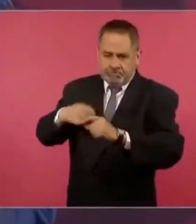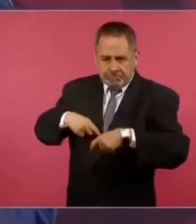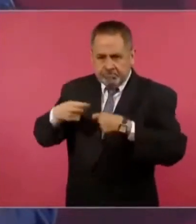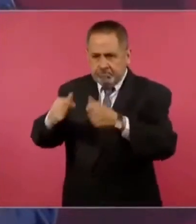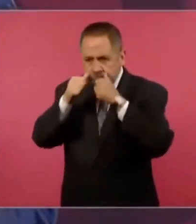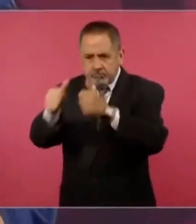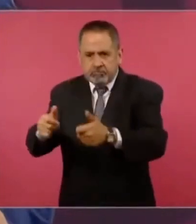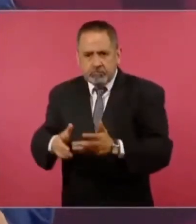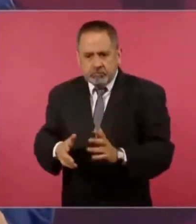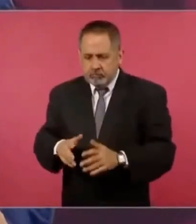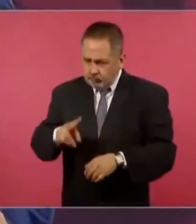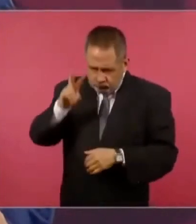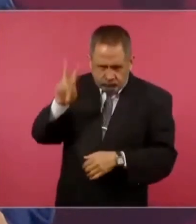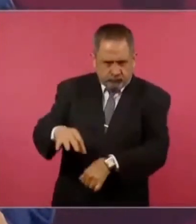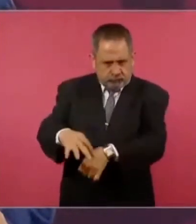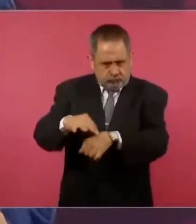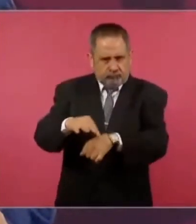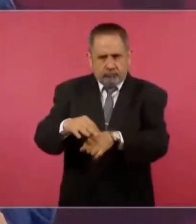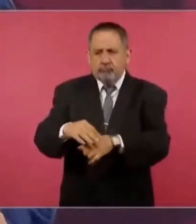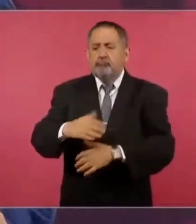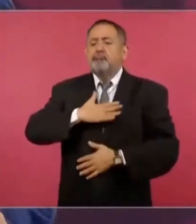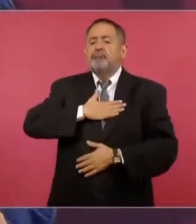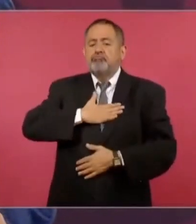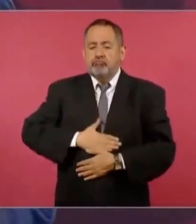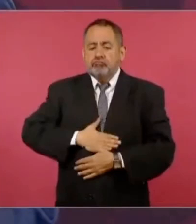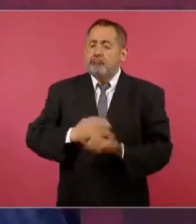Es hacer realidad la justicia social.